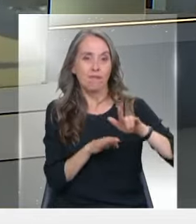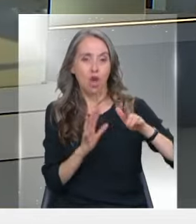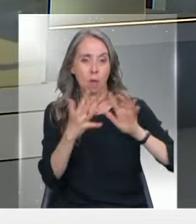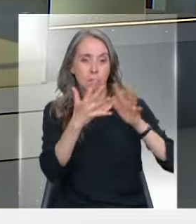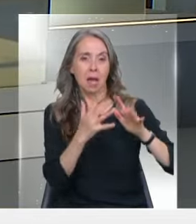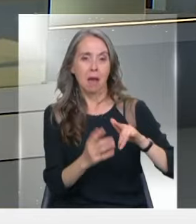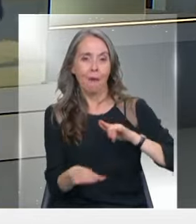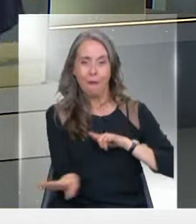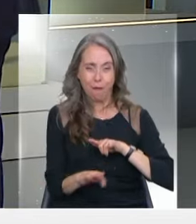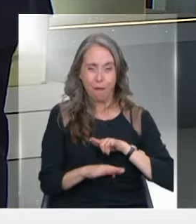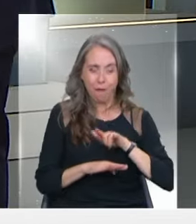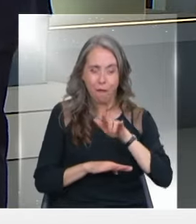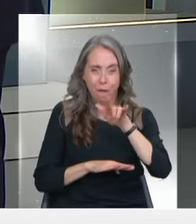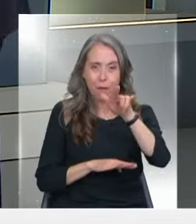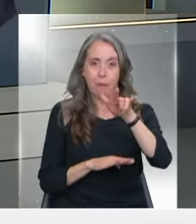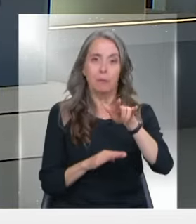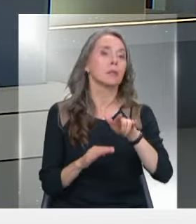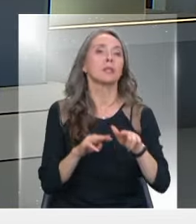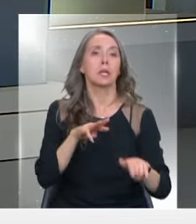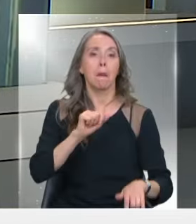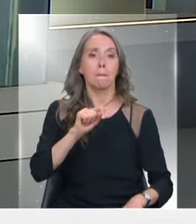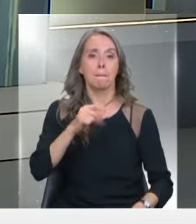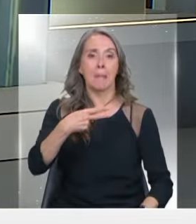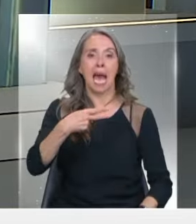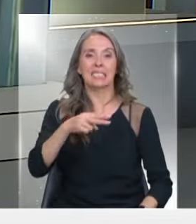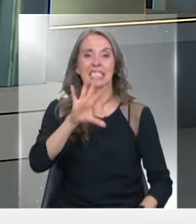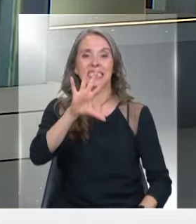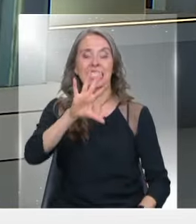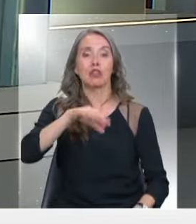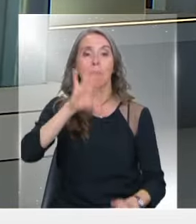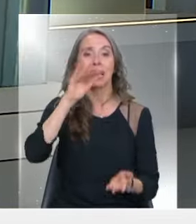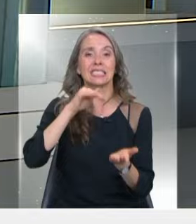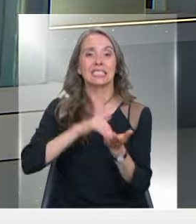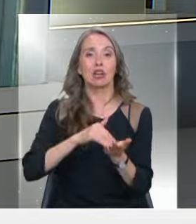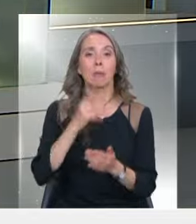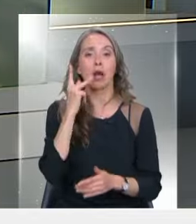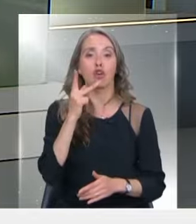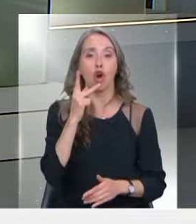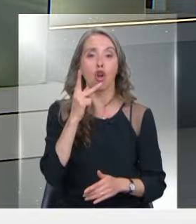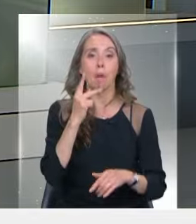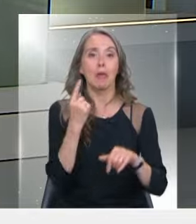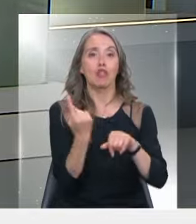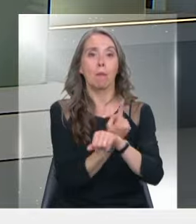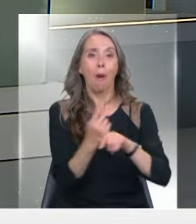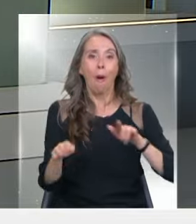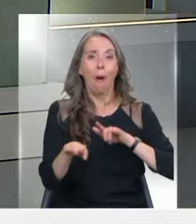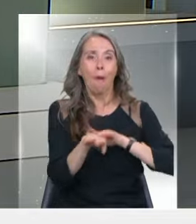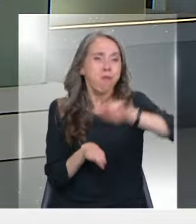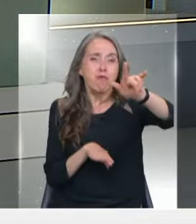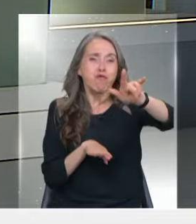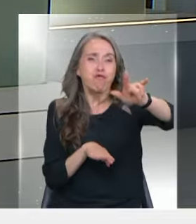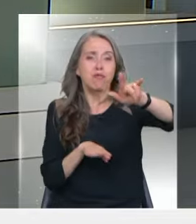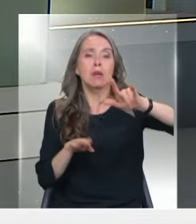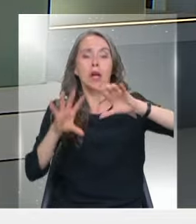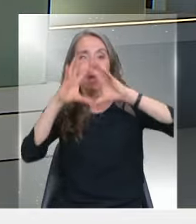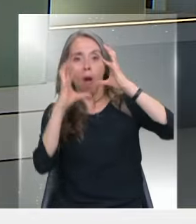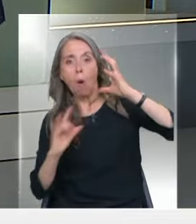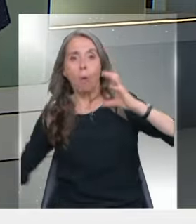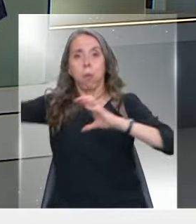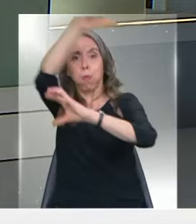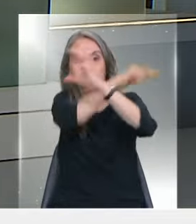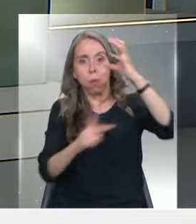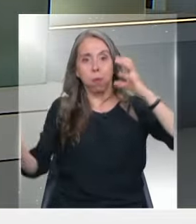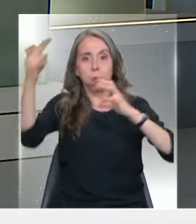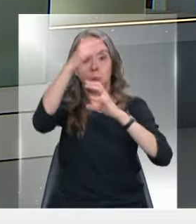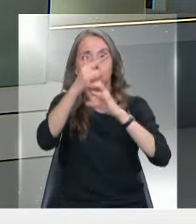de una velocidad que llega casi a Mach 5, más de 5.000 kilómetros por hora, con vuelos suborbitales, es decir,